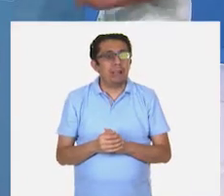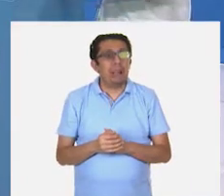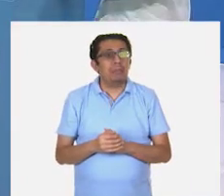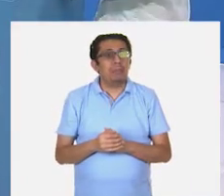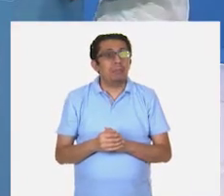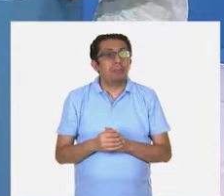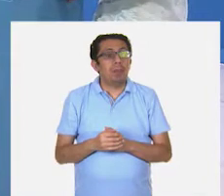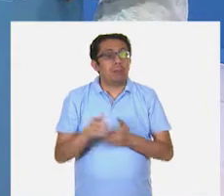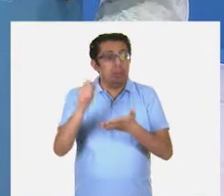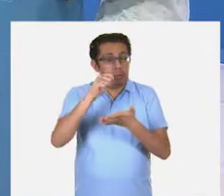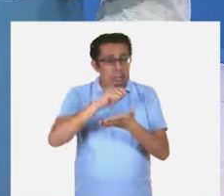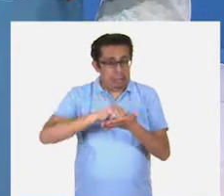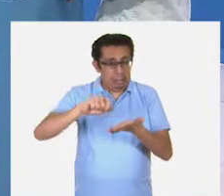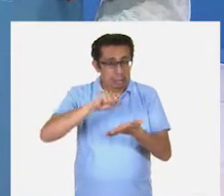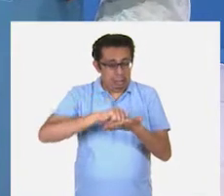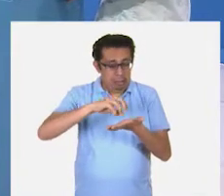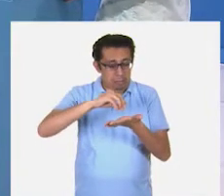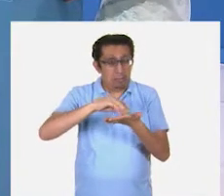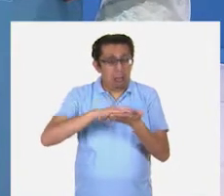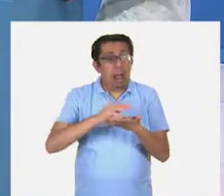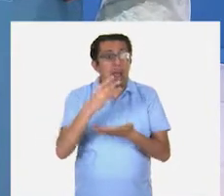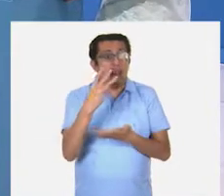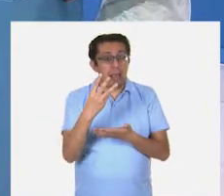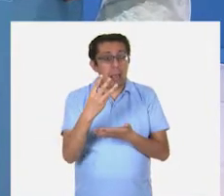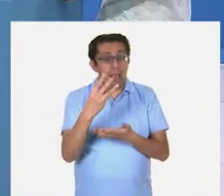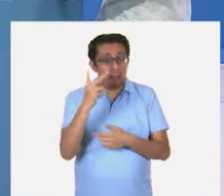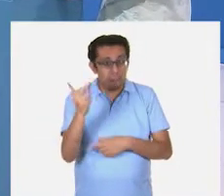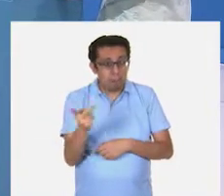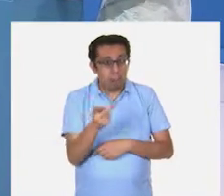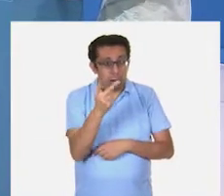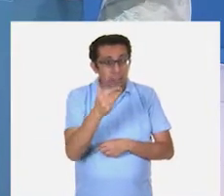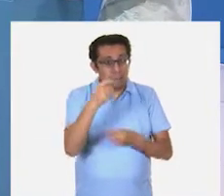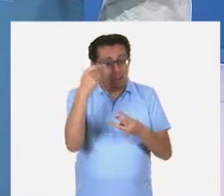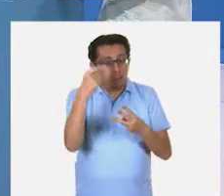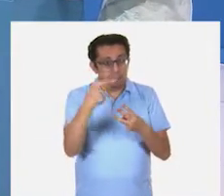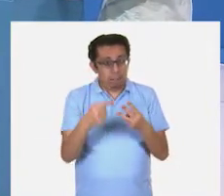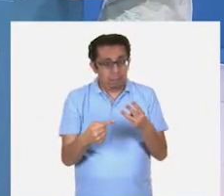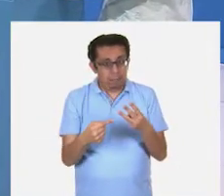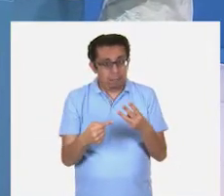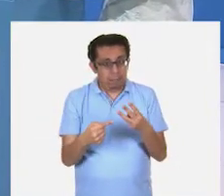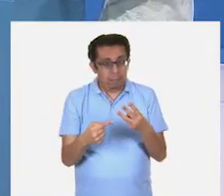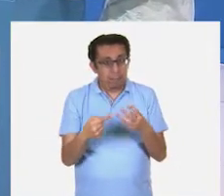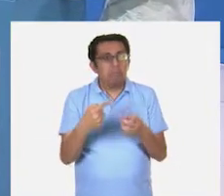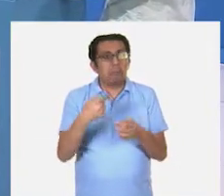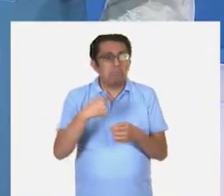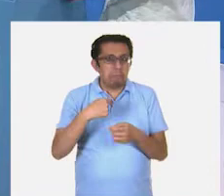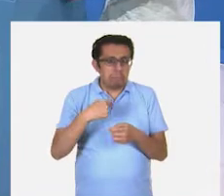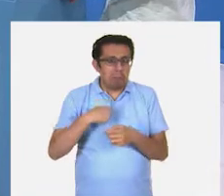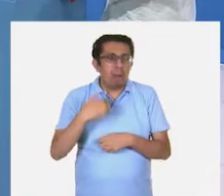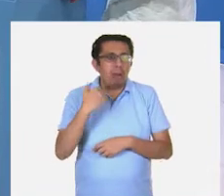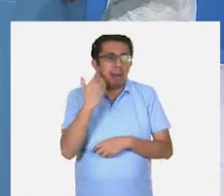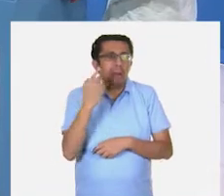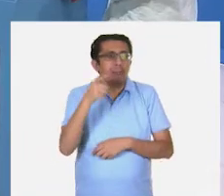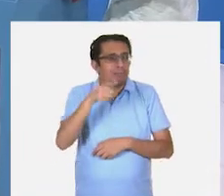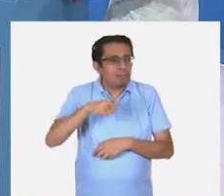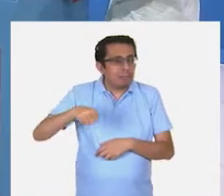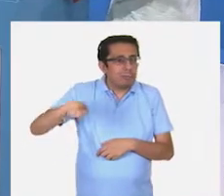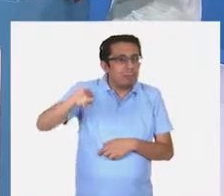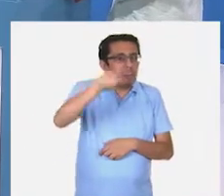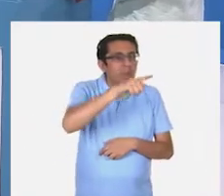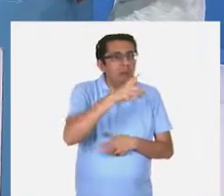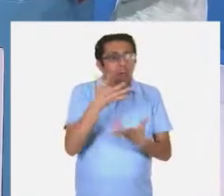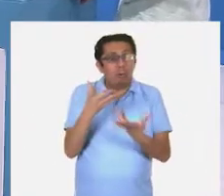de tres preguntas que vamos a verlo. Y yo las voy a invitar a que ustedes indaguen con